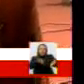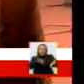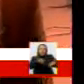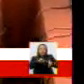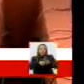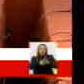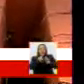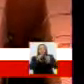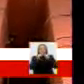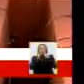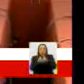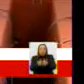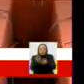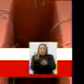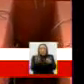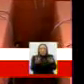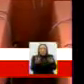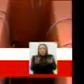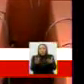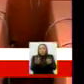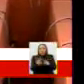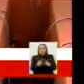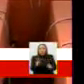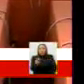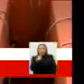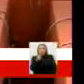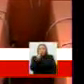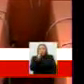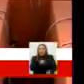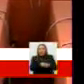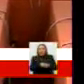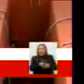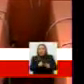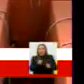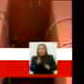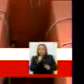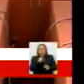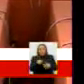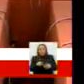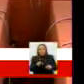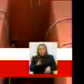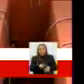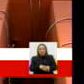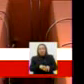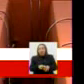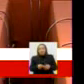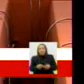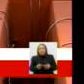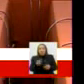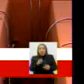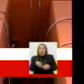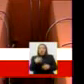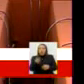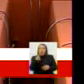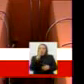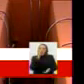su bancada. No es que esté prohibido, pero tampoco es que esté permitido. Tienen una especie de sanción política. El reglamento